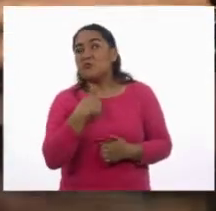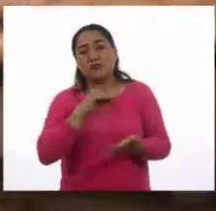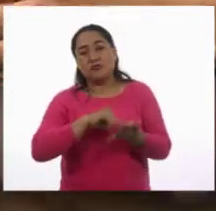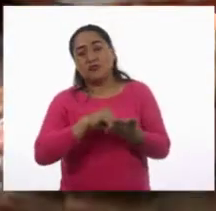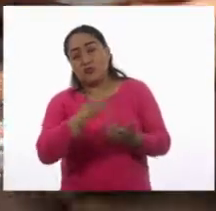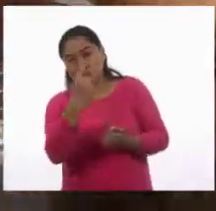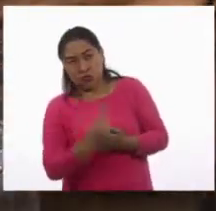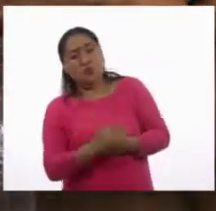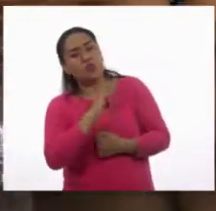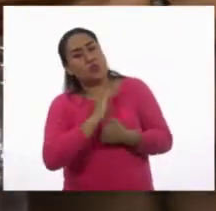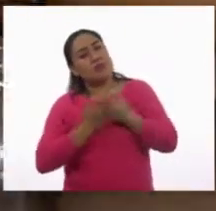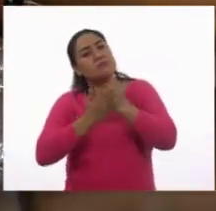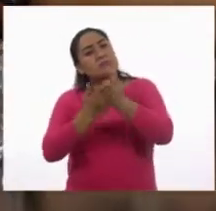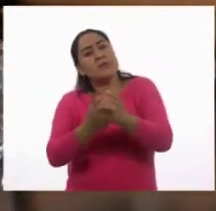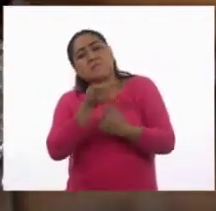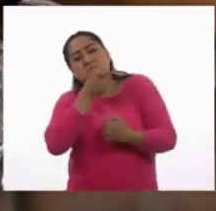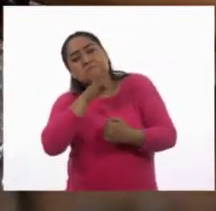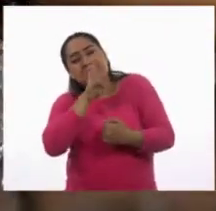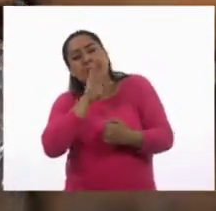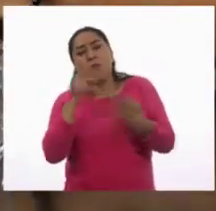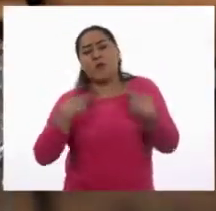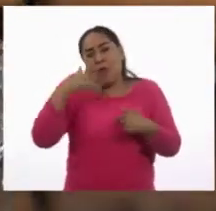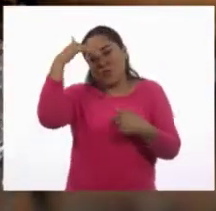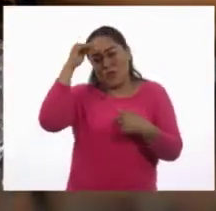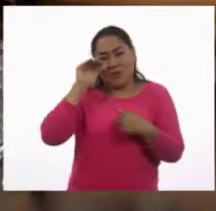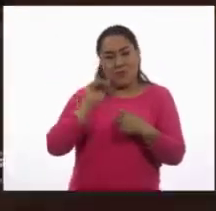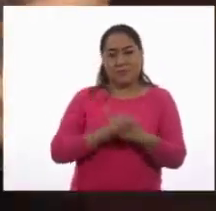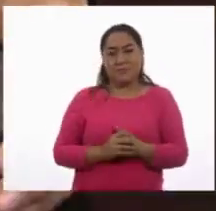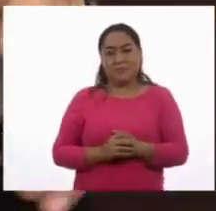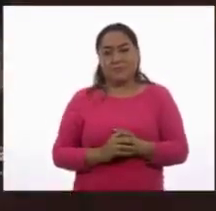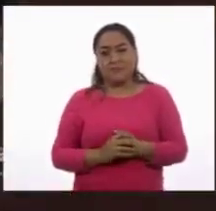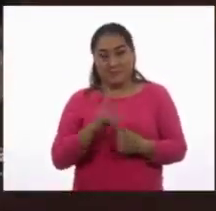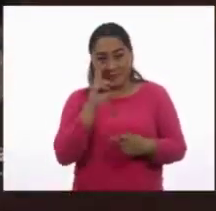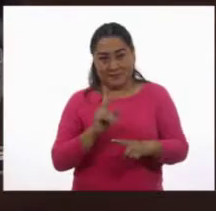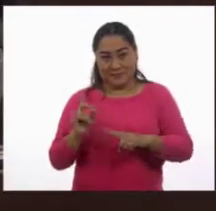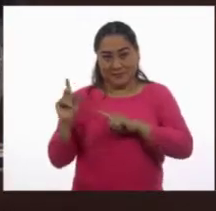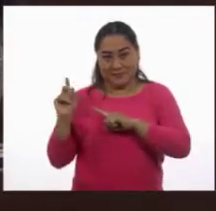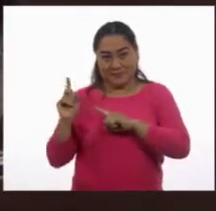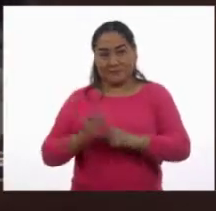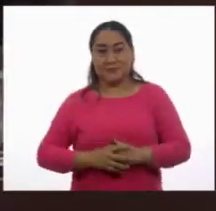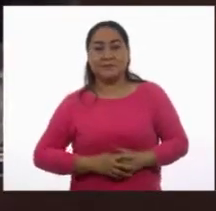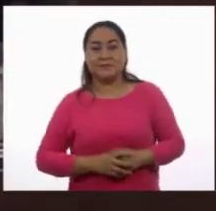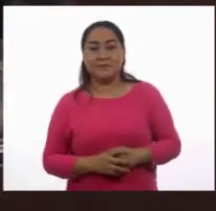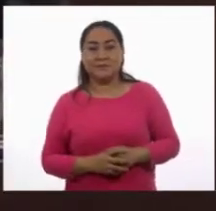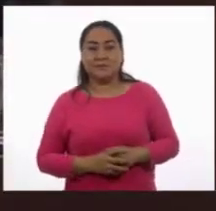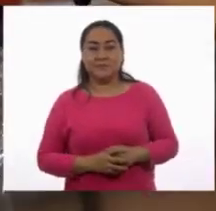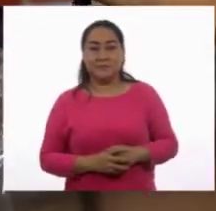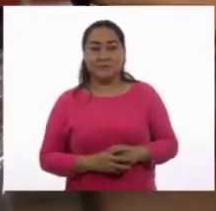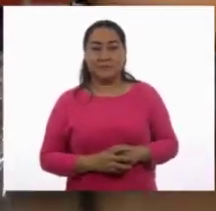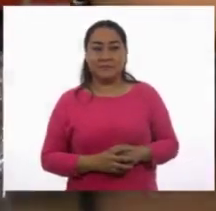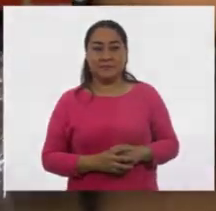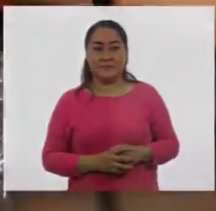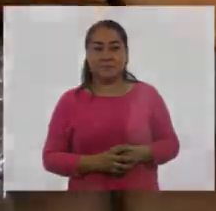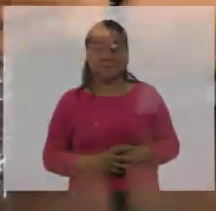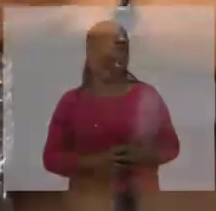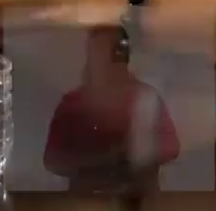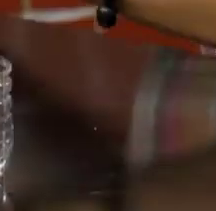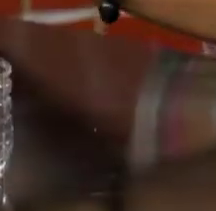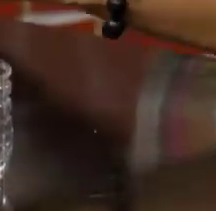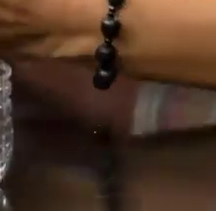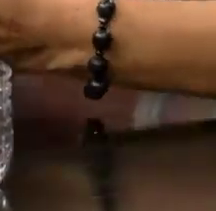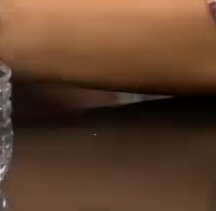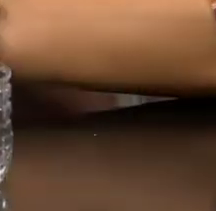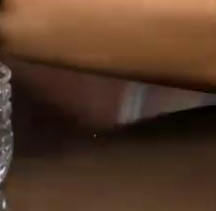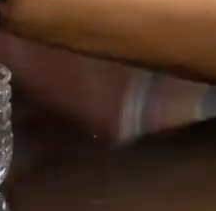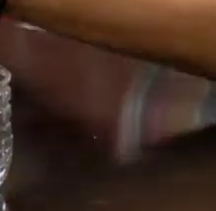sus papás o a algún adulto. La doblamos así y la pegamos con cinta adhesiva.